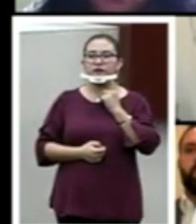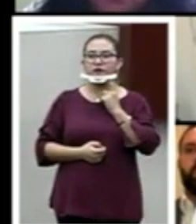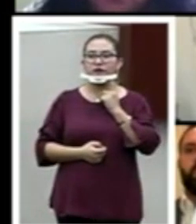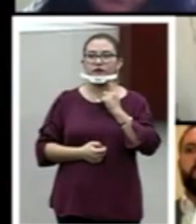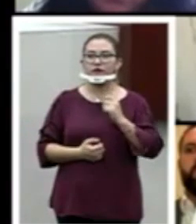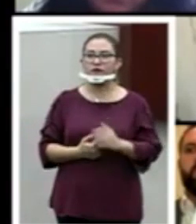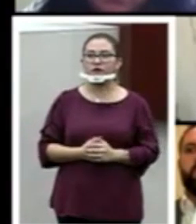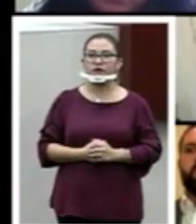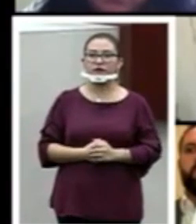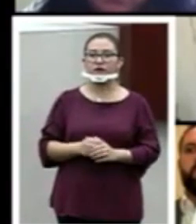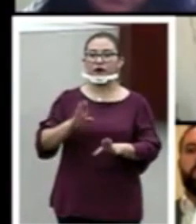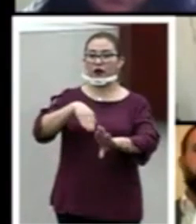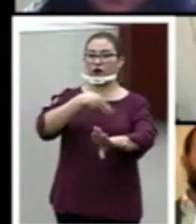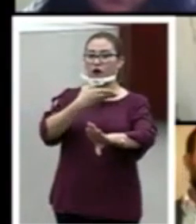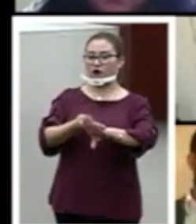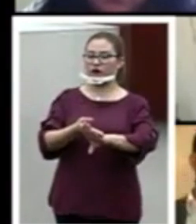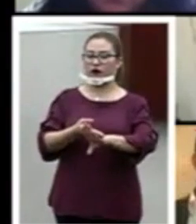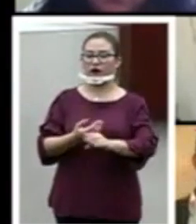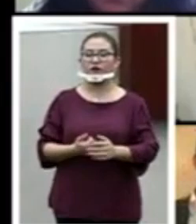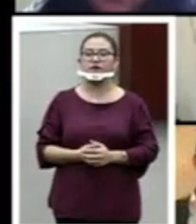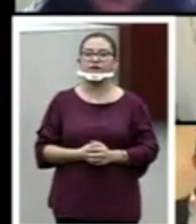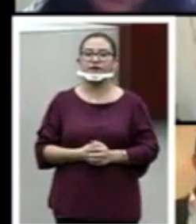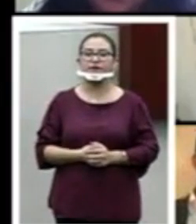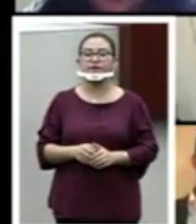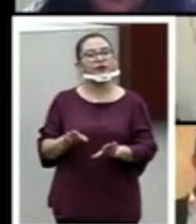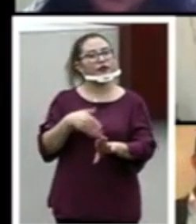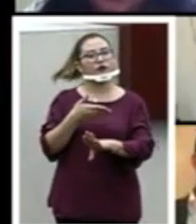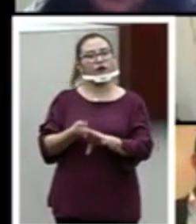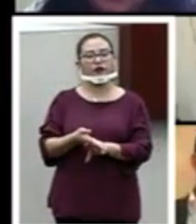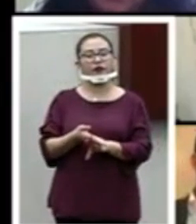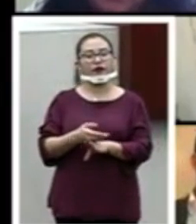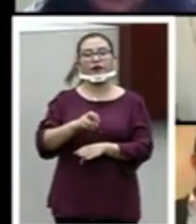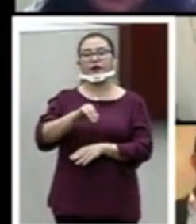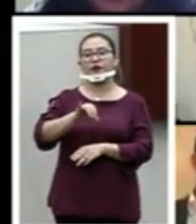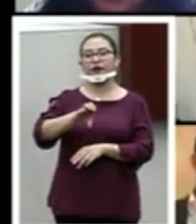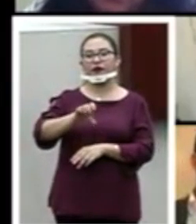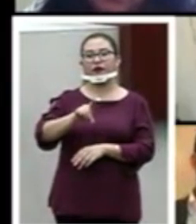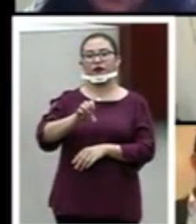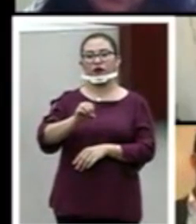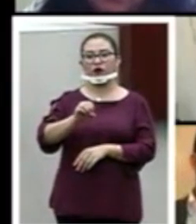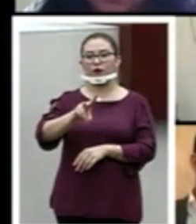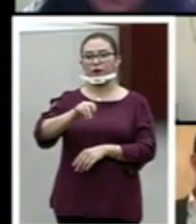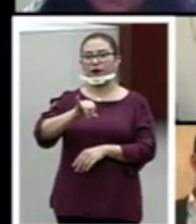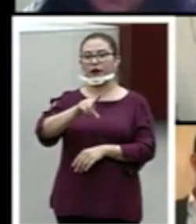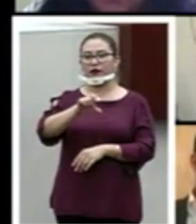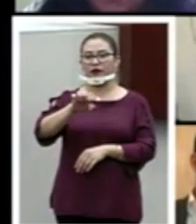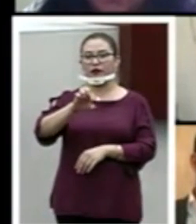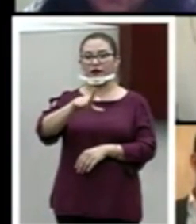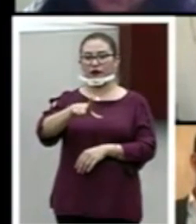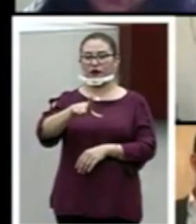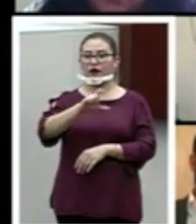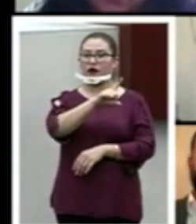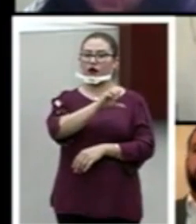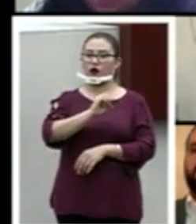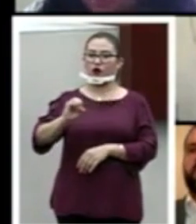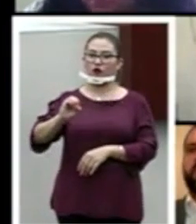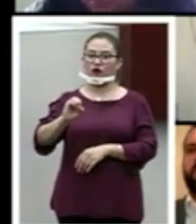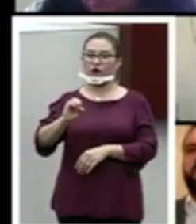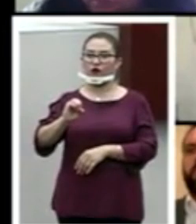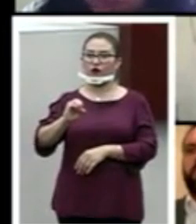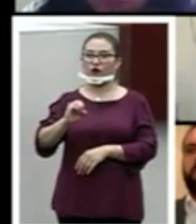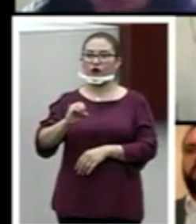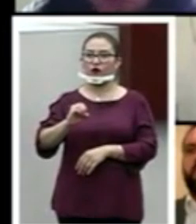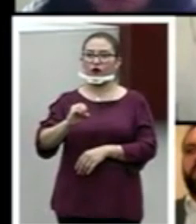la diputada Benavente Rodríguez fue la solicitud que hicieron diputados a los partidos políticos para que no manejen con